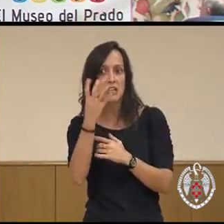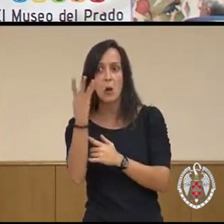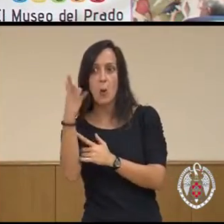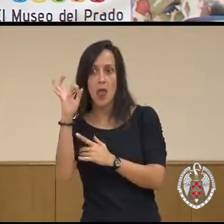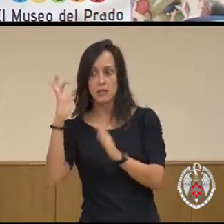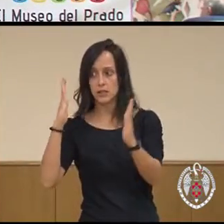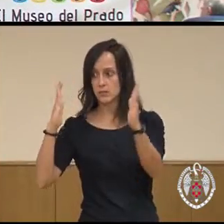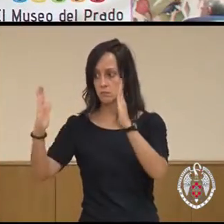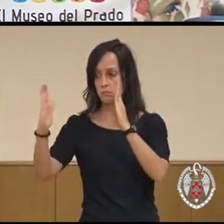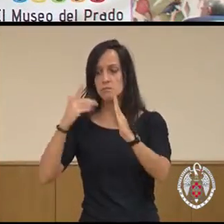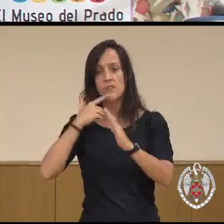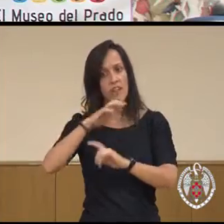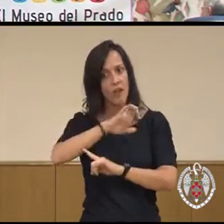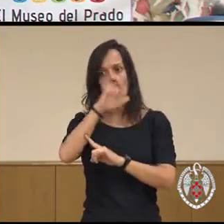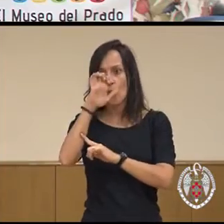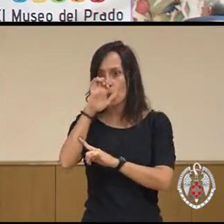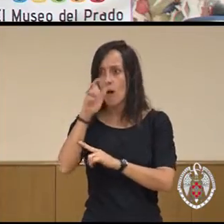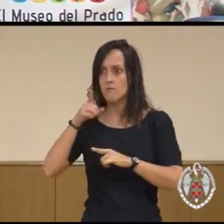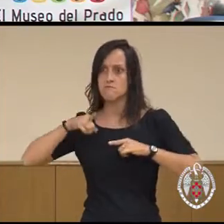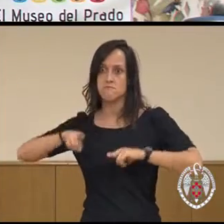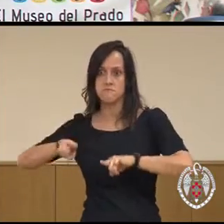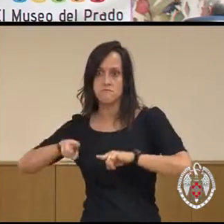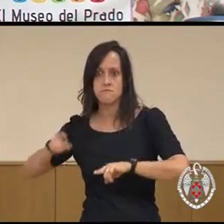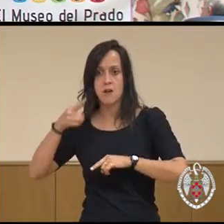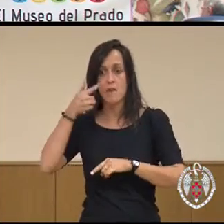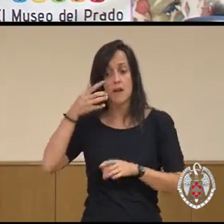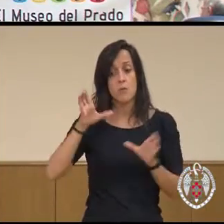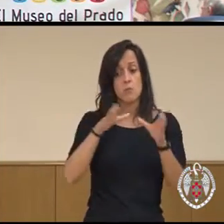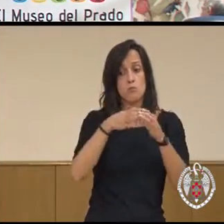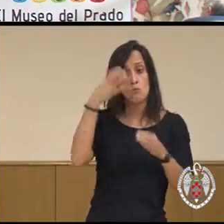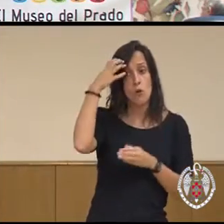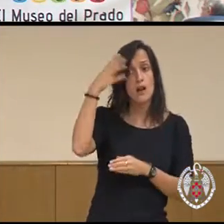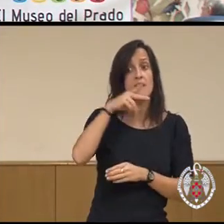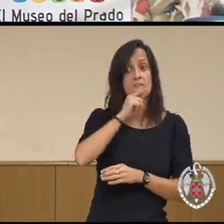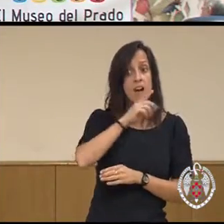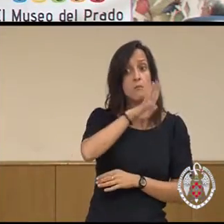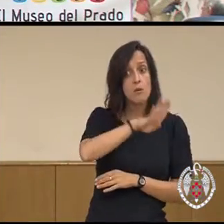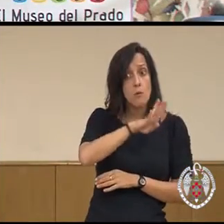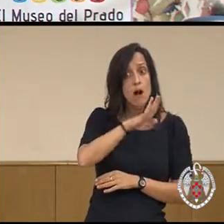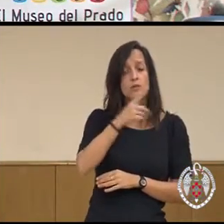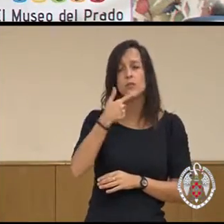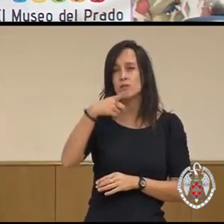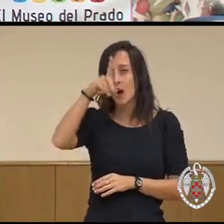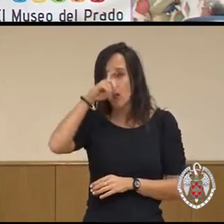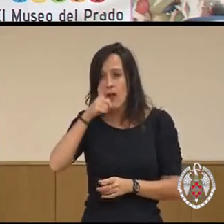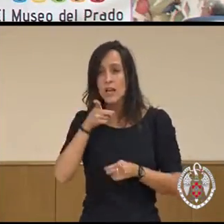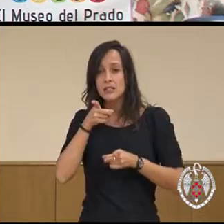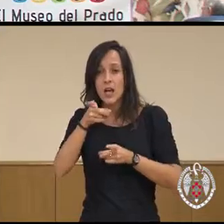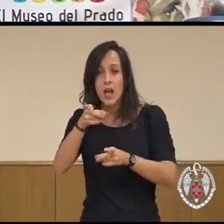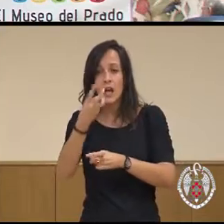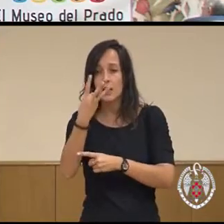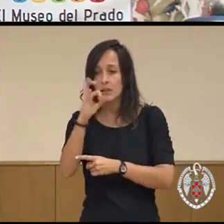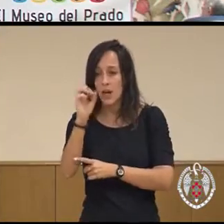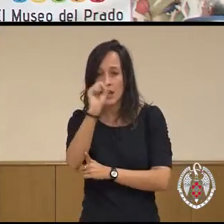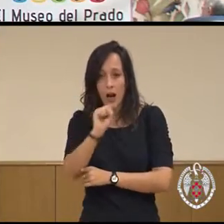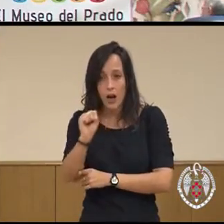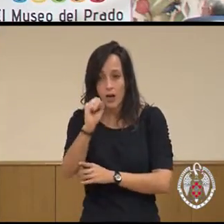Europa y muy la monarquía católica, la guerra de los 30 años, una beligerancia militar en